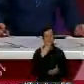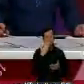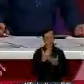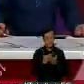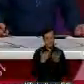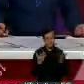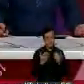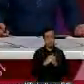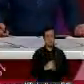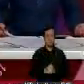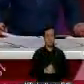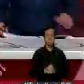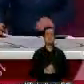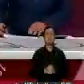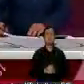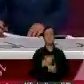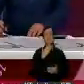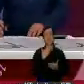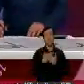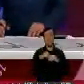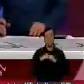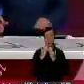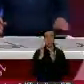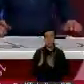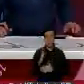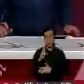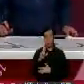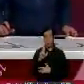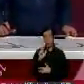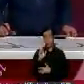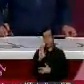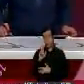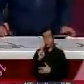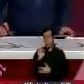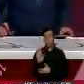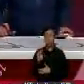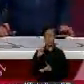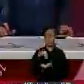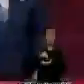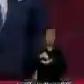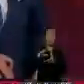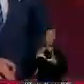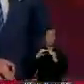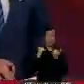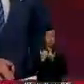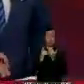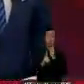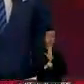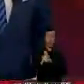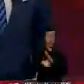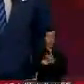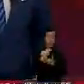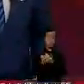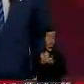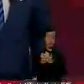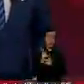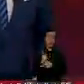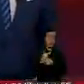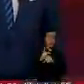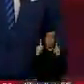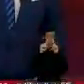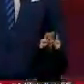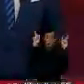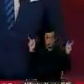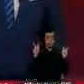Muchas gracias a usted, Provincia. Muchas gracias. Agradecemos al asambleísta Rubén Bustamante, integrante de la Comisión de Desarrollo Económico Productivo y